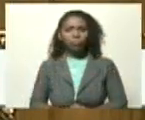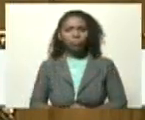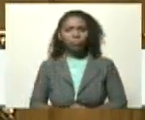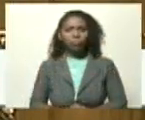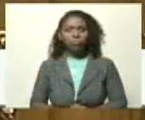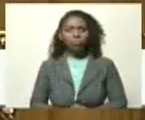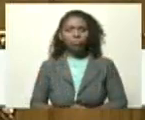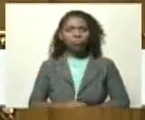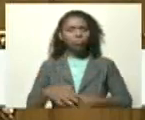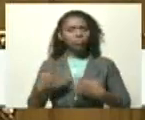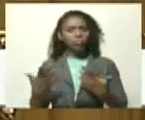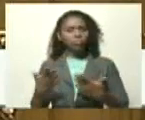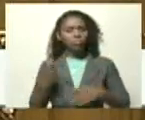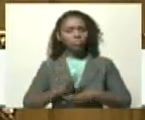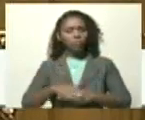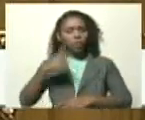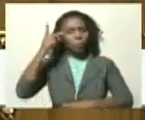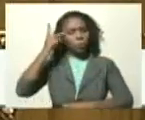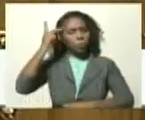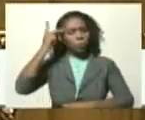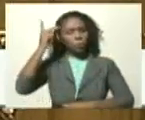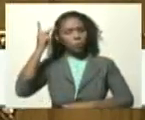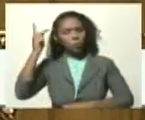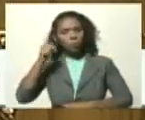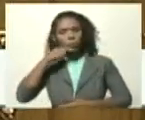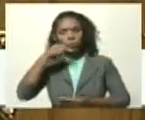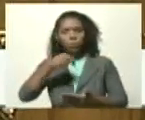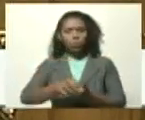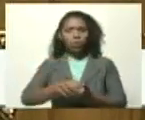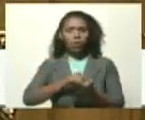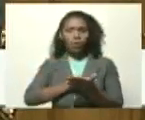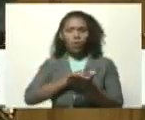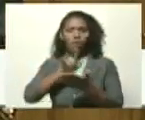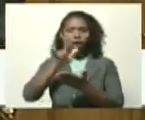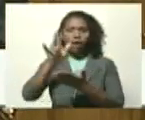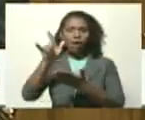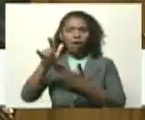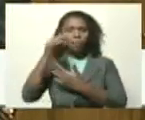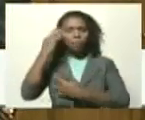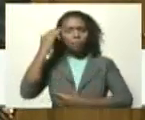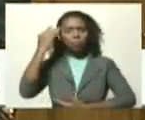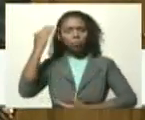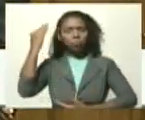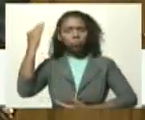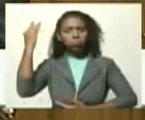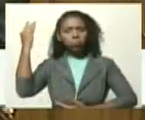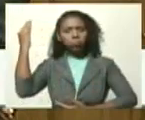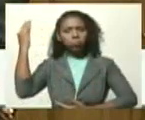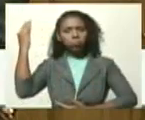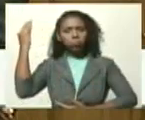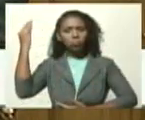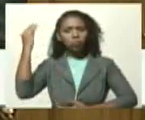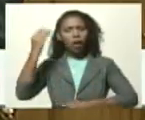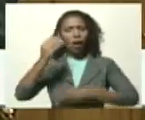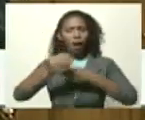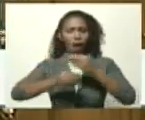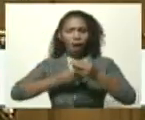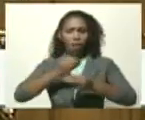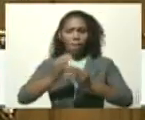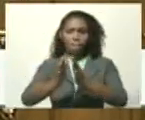lo que las psiquiatras y los psiquiatras llamamos un viaje de fantasía, y háganme el